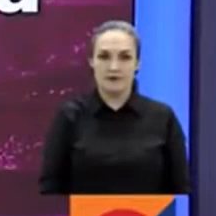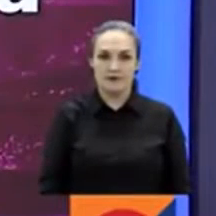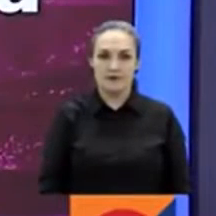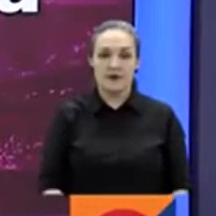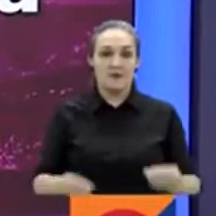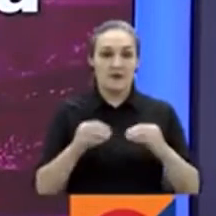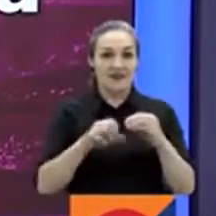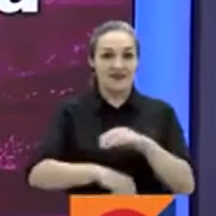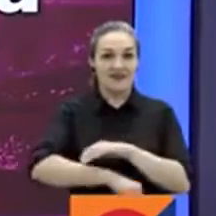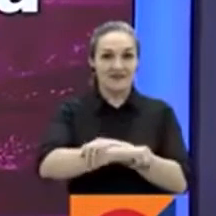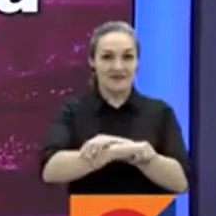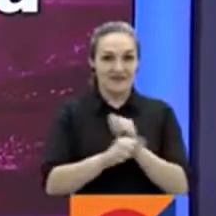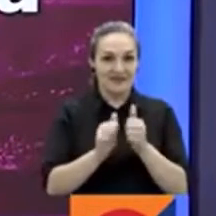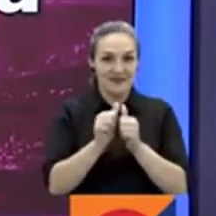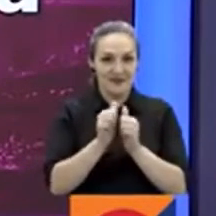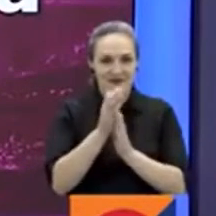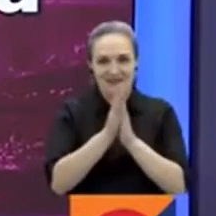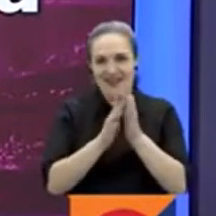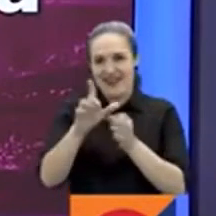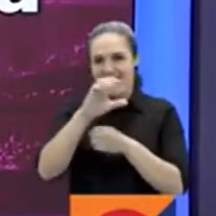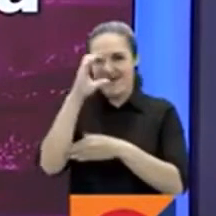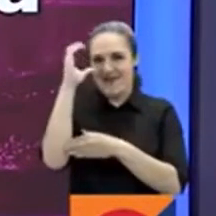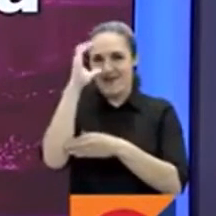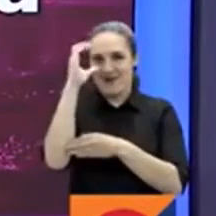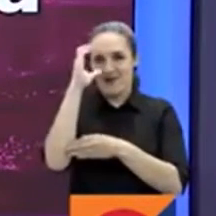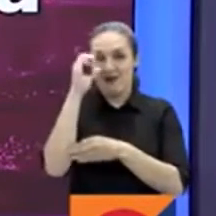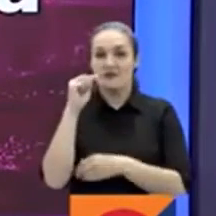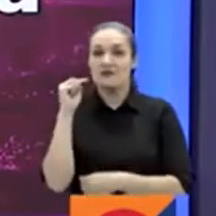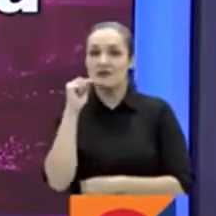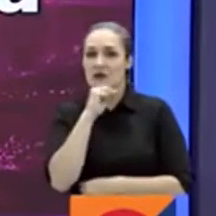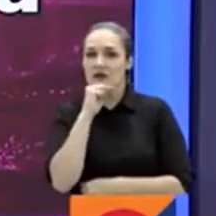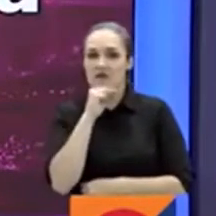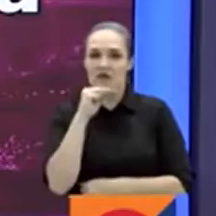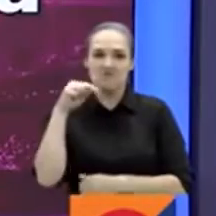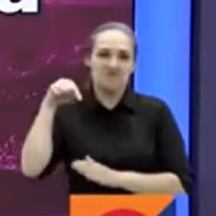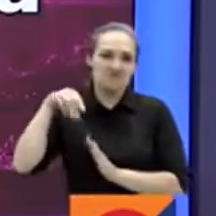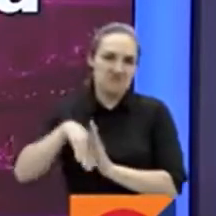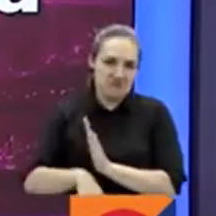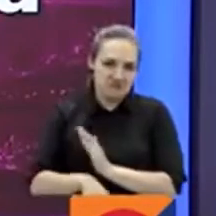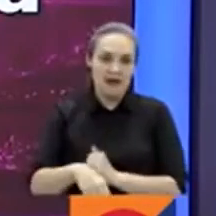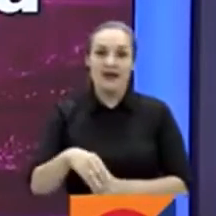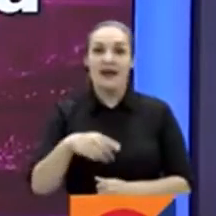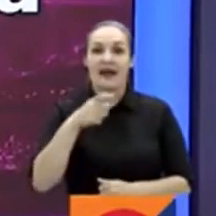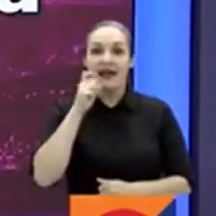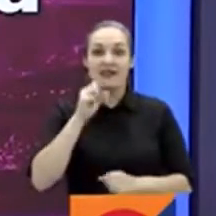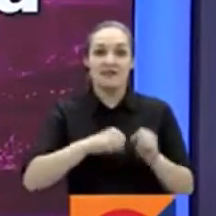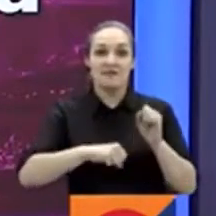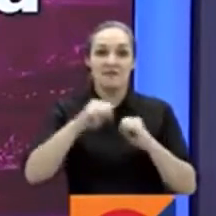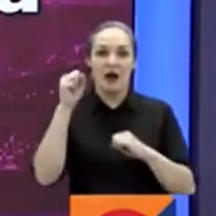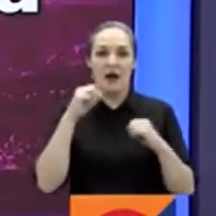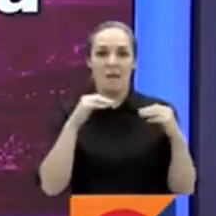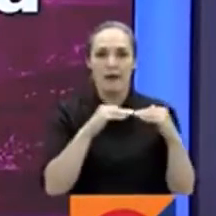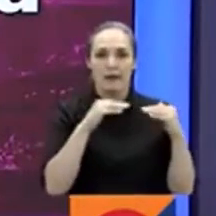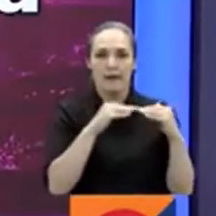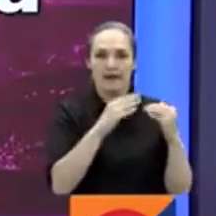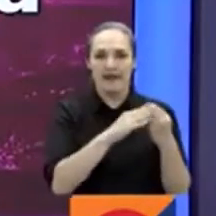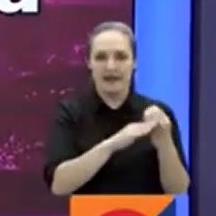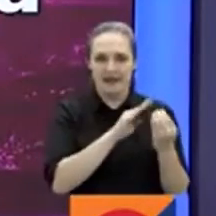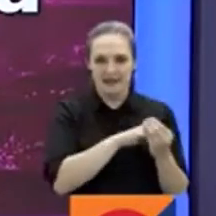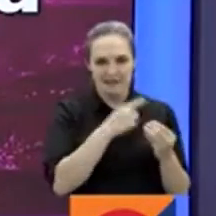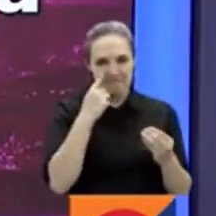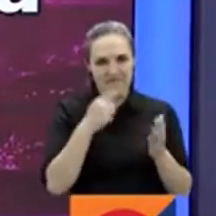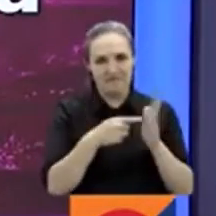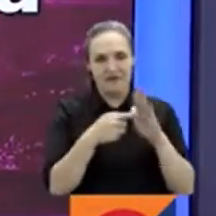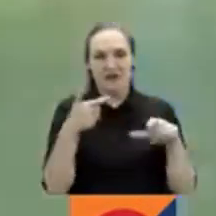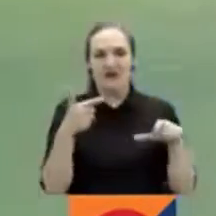Seguimos con más deportes y hablamos de la Liga Colombiana porque un Santa Fe que está en crisis, victoria del Once Caldas y la empatitis de la Equidad. Vamos de inmediato a